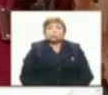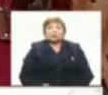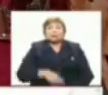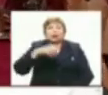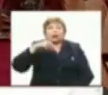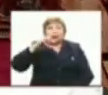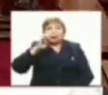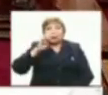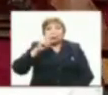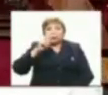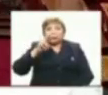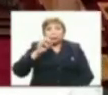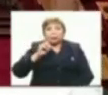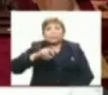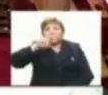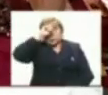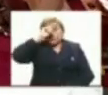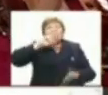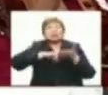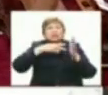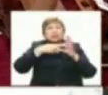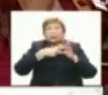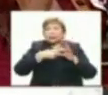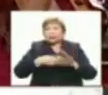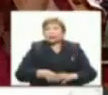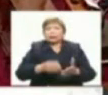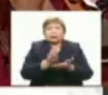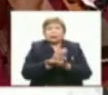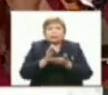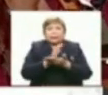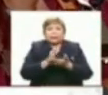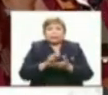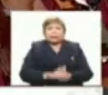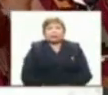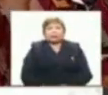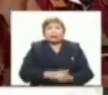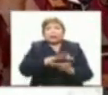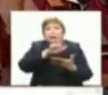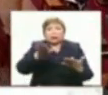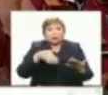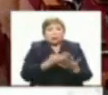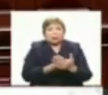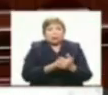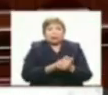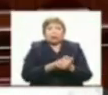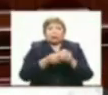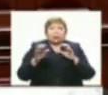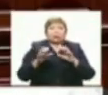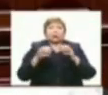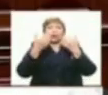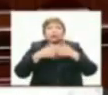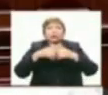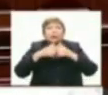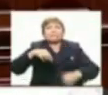PetroPerú. PetroPerú significa participará en todos los aspectos de la